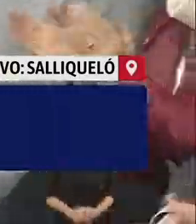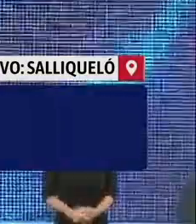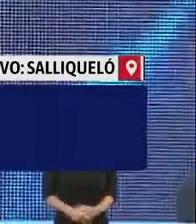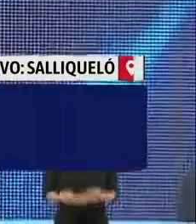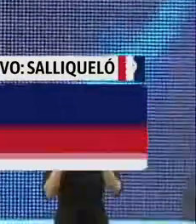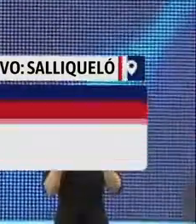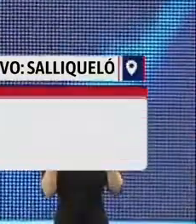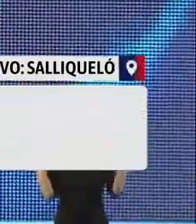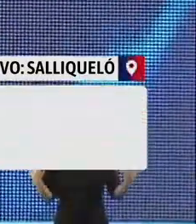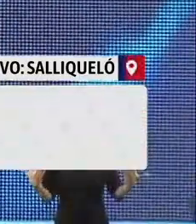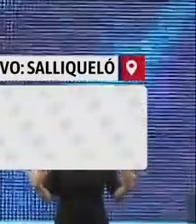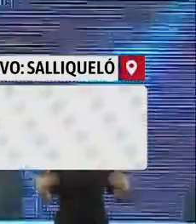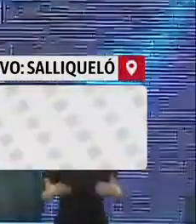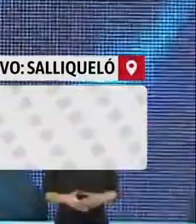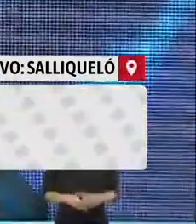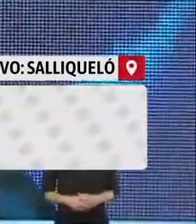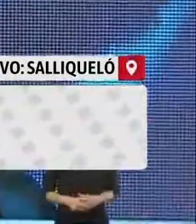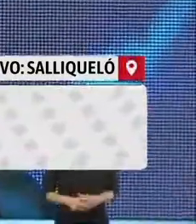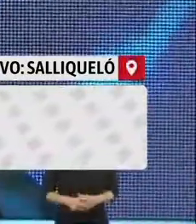Muchas gracias.